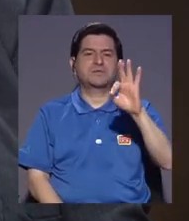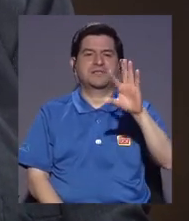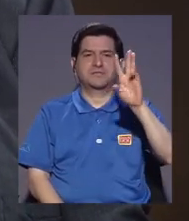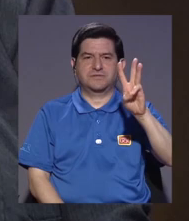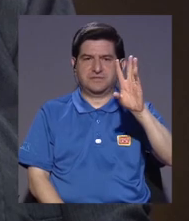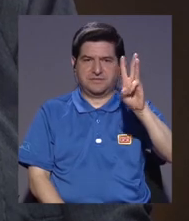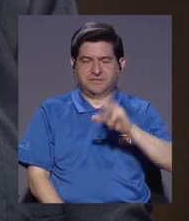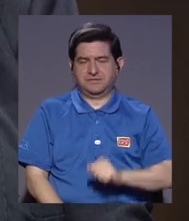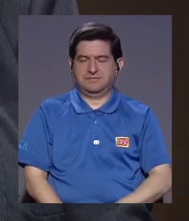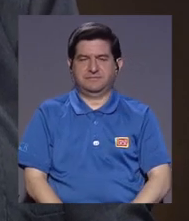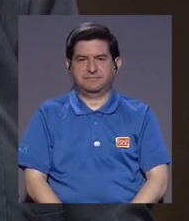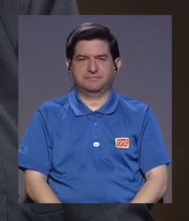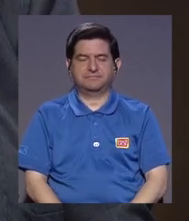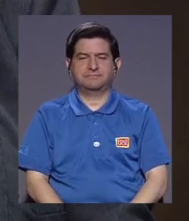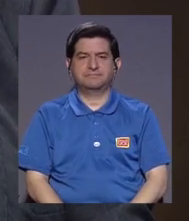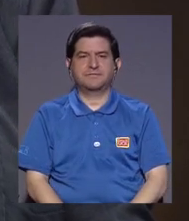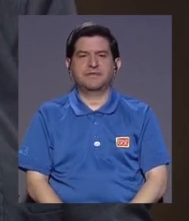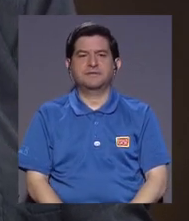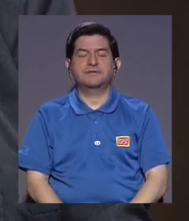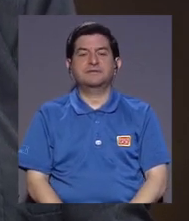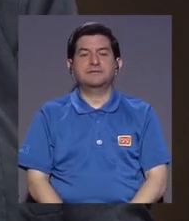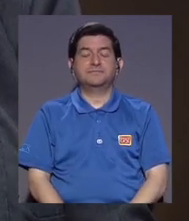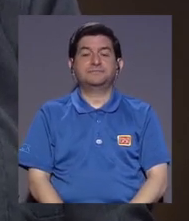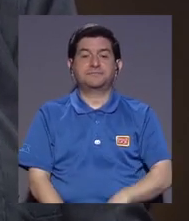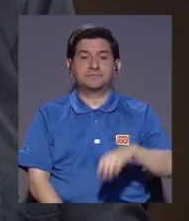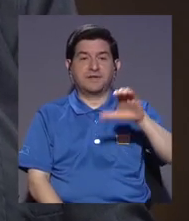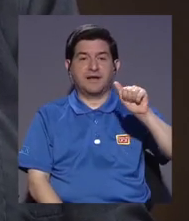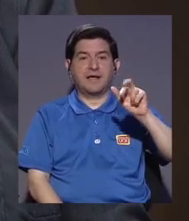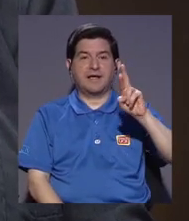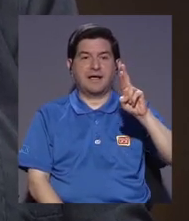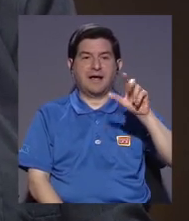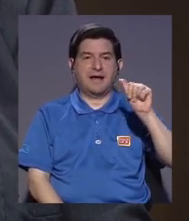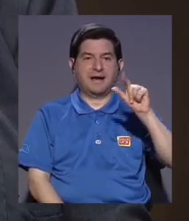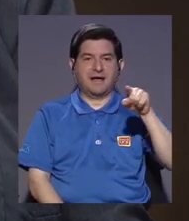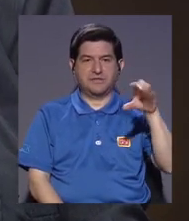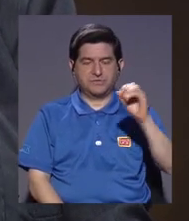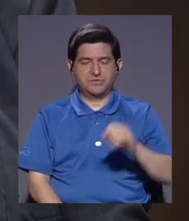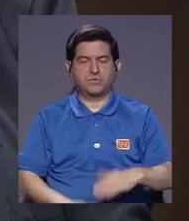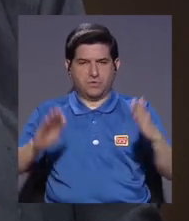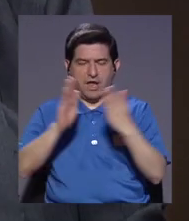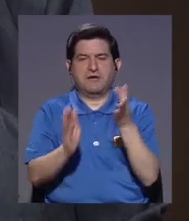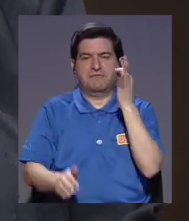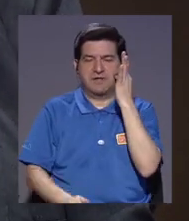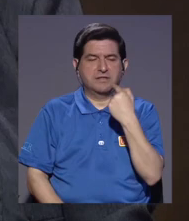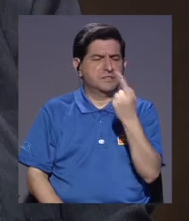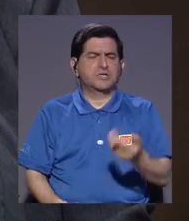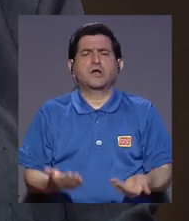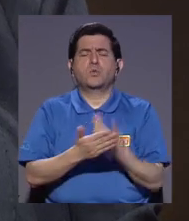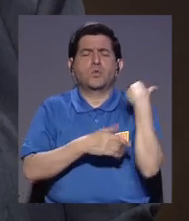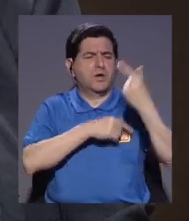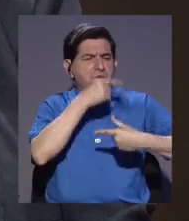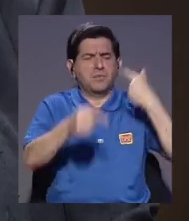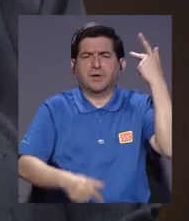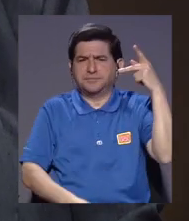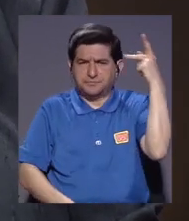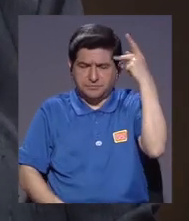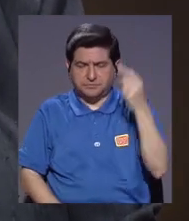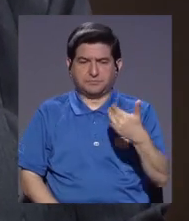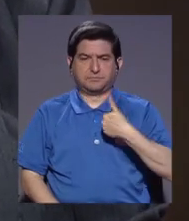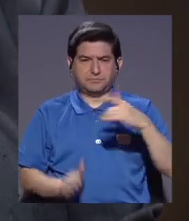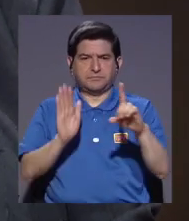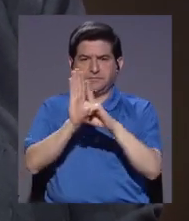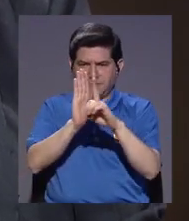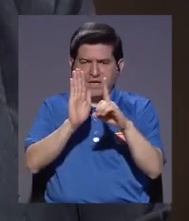1966 y carazo se enfrente a figueres como diciendo hay una nueva generación de políticos que